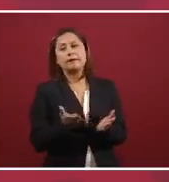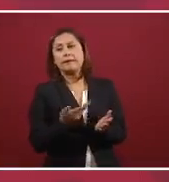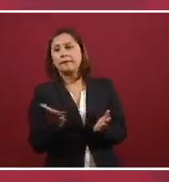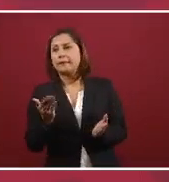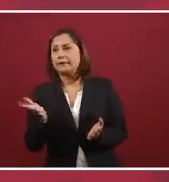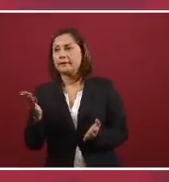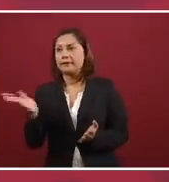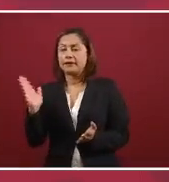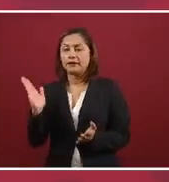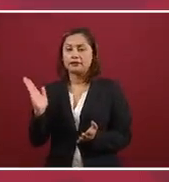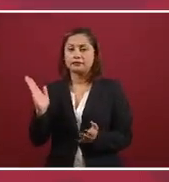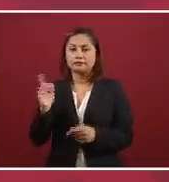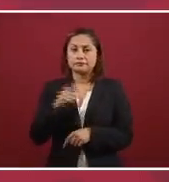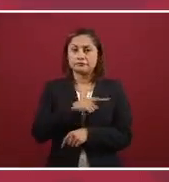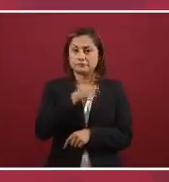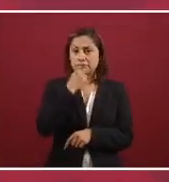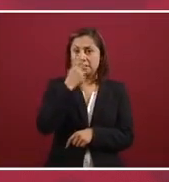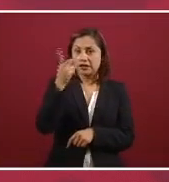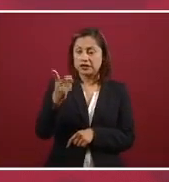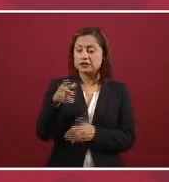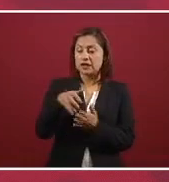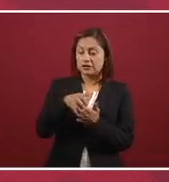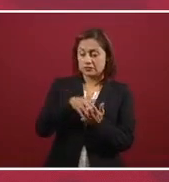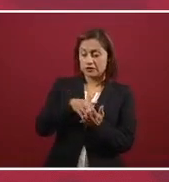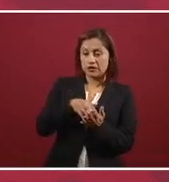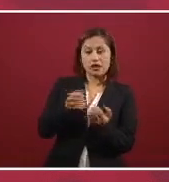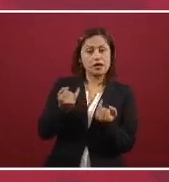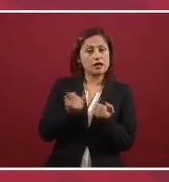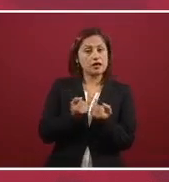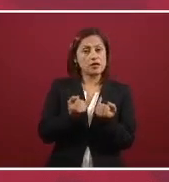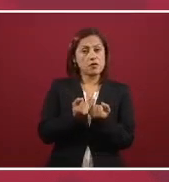personal o de trabajadores.